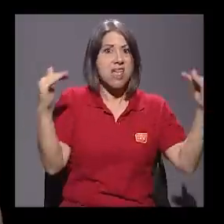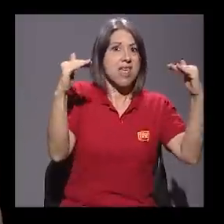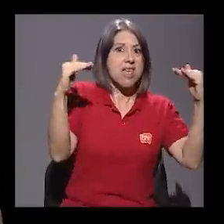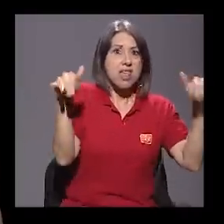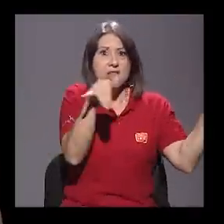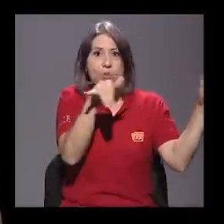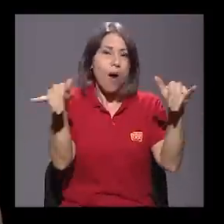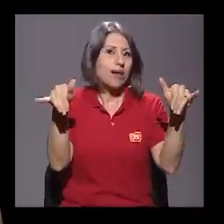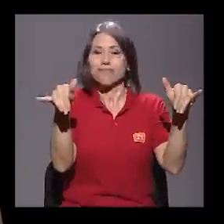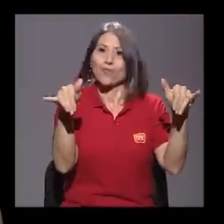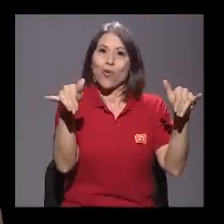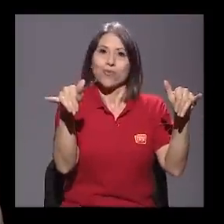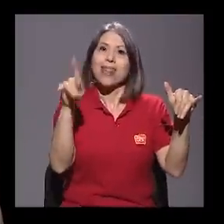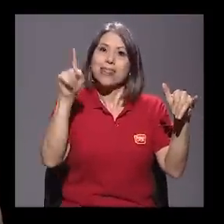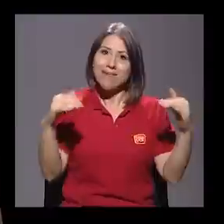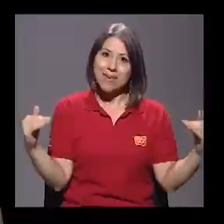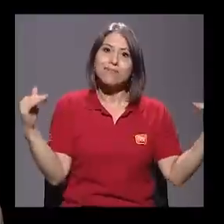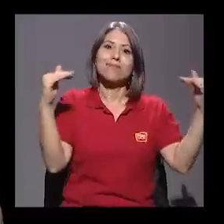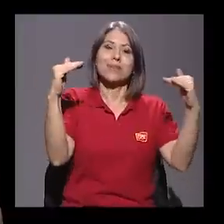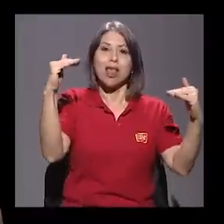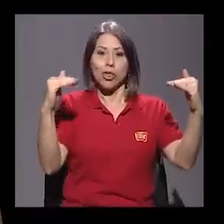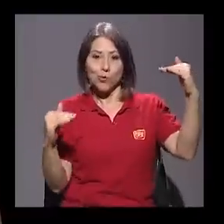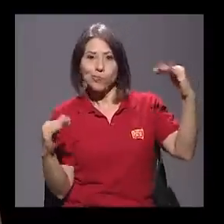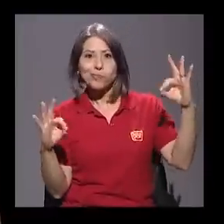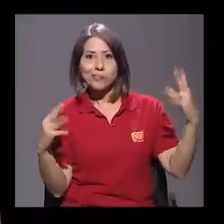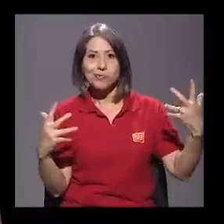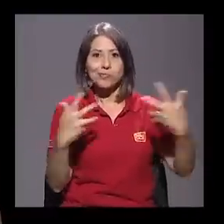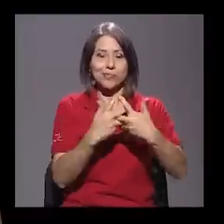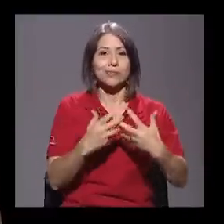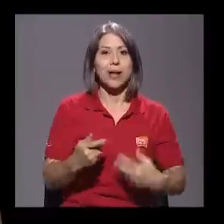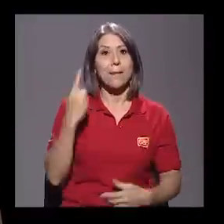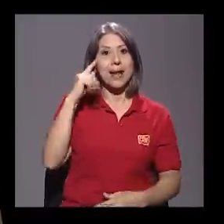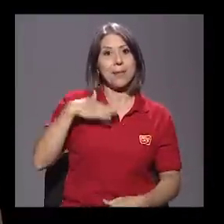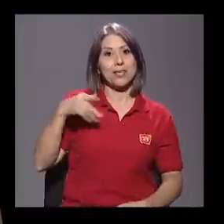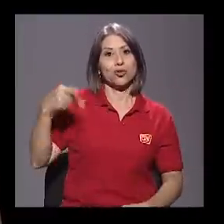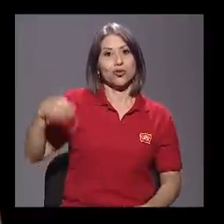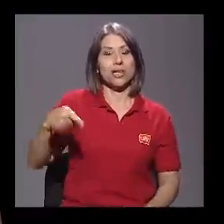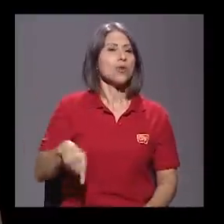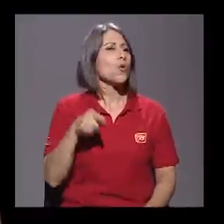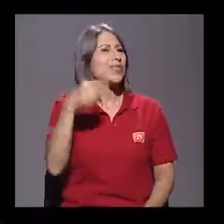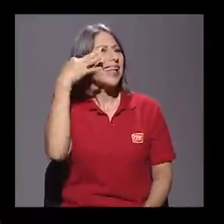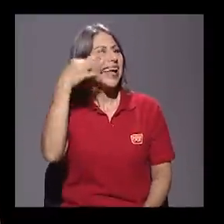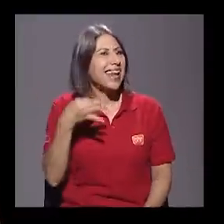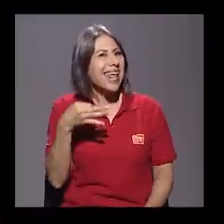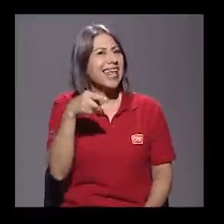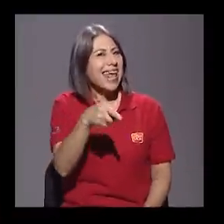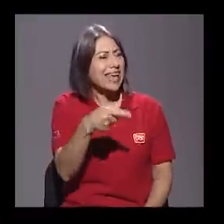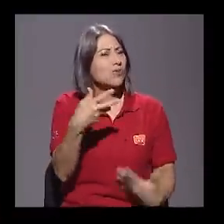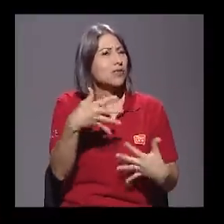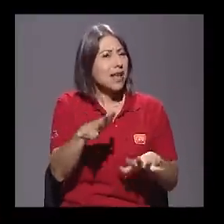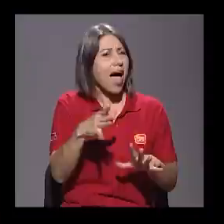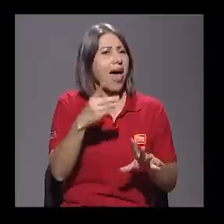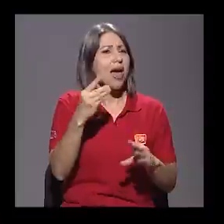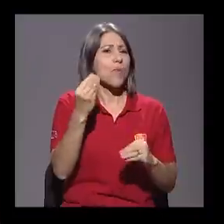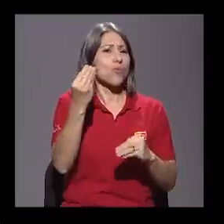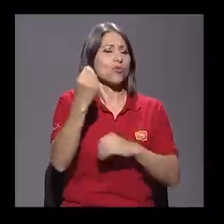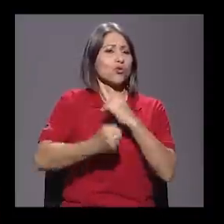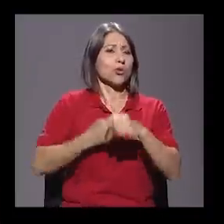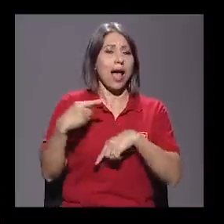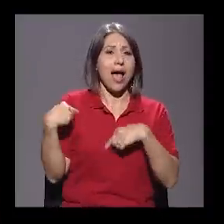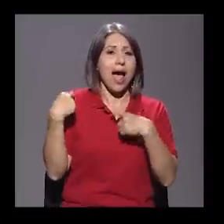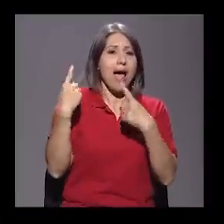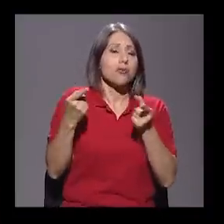no cree que ese poder está muy bien ubicado y está haciendo de las suyas desde hace muchos años y que